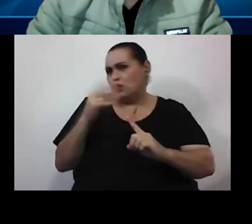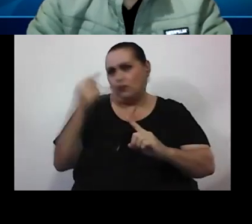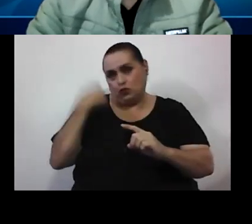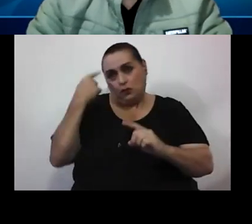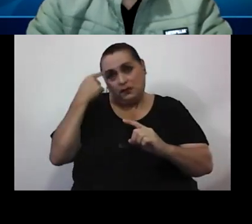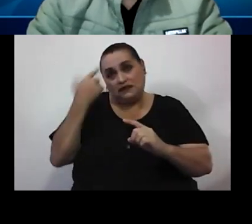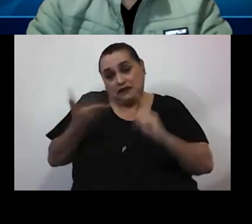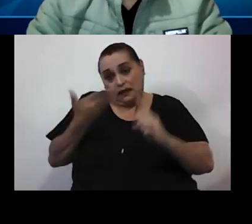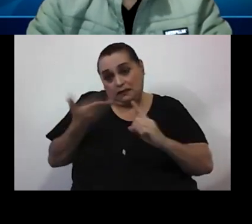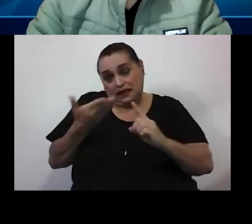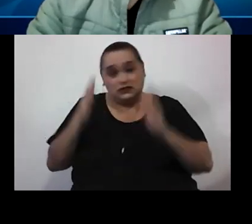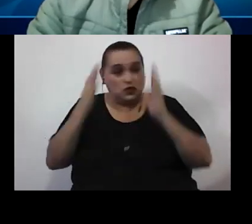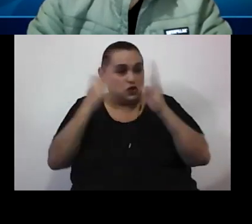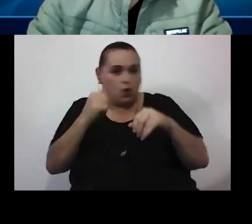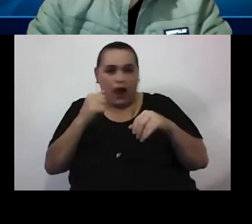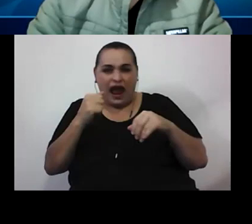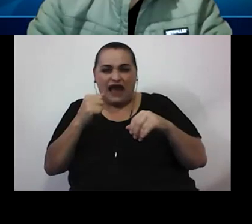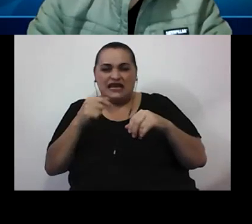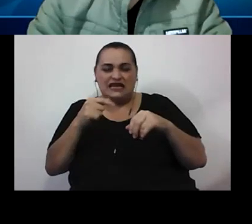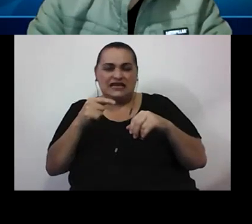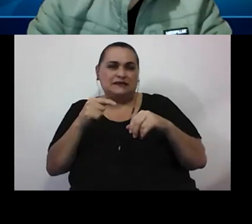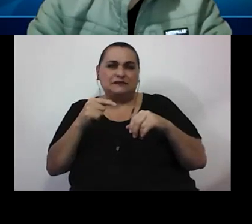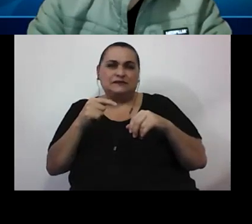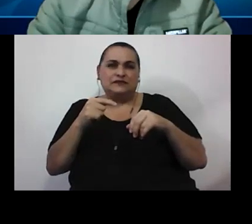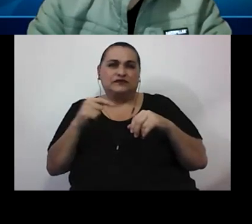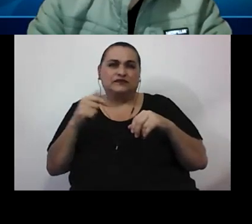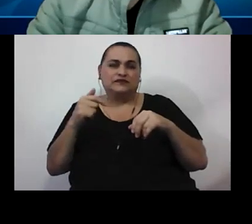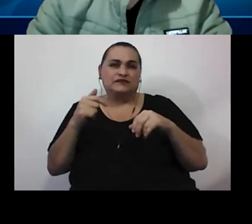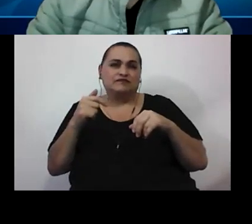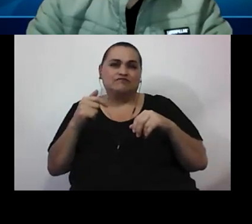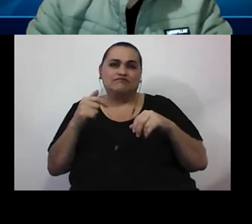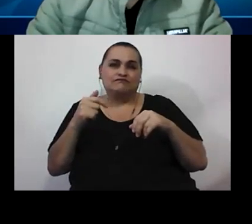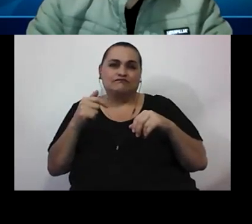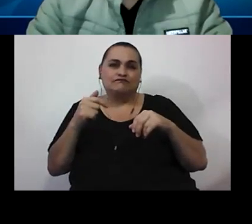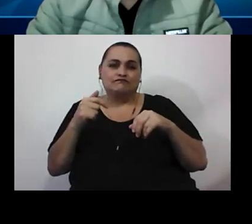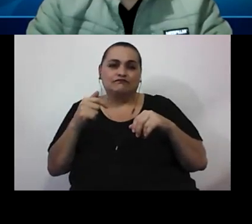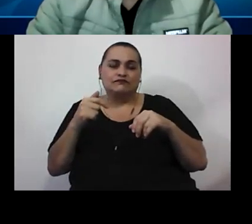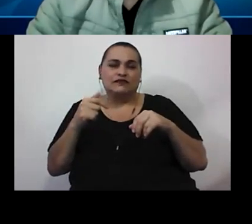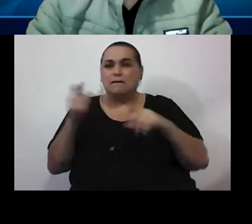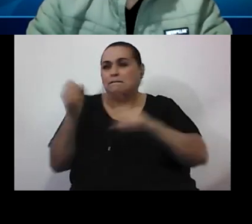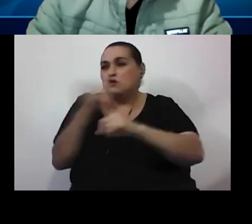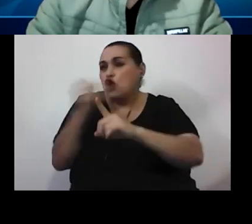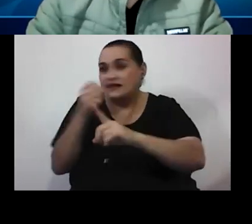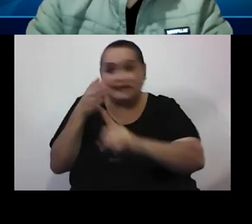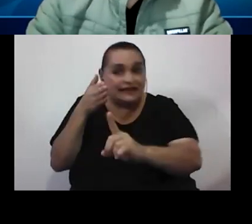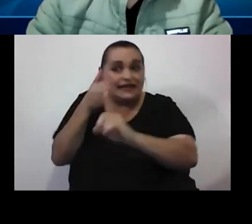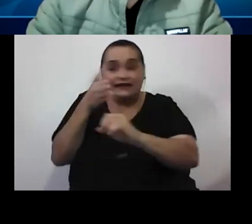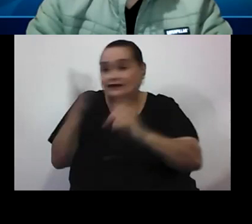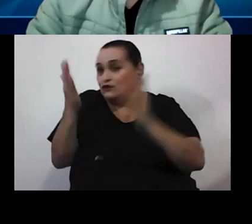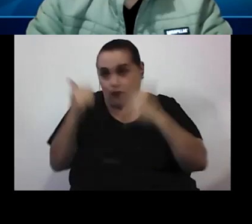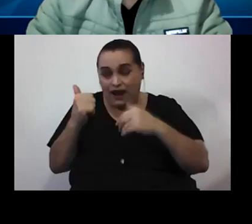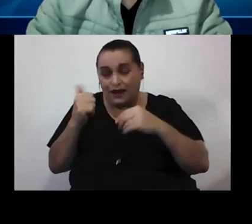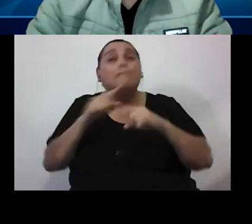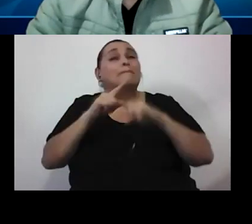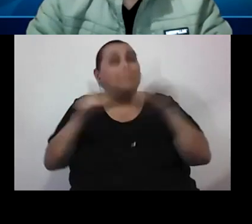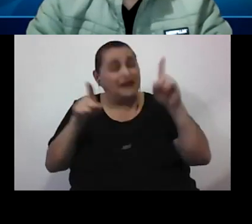no hay humillación, no hay una vergüenza, no hay una violencia directa, pero sí hay